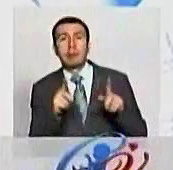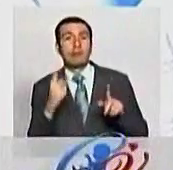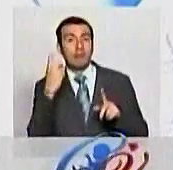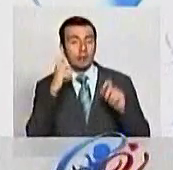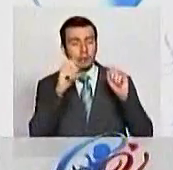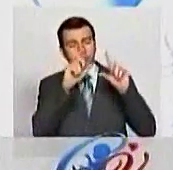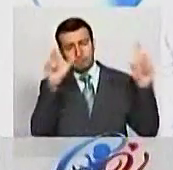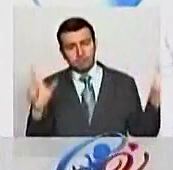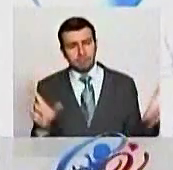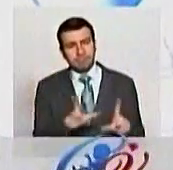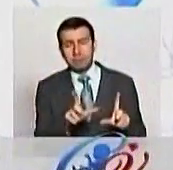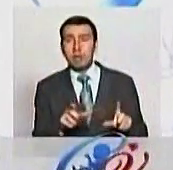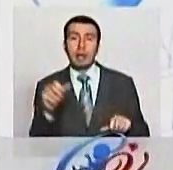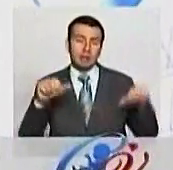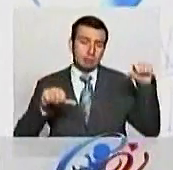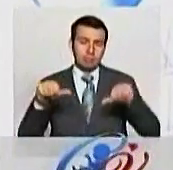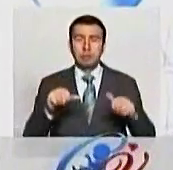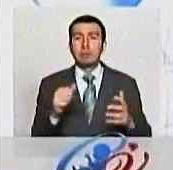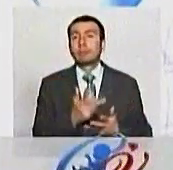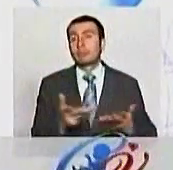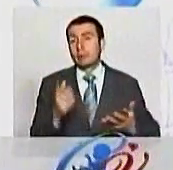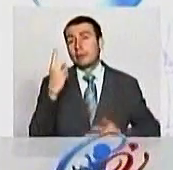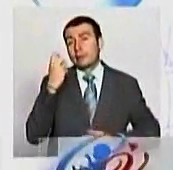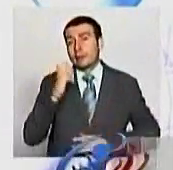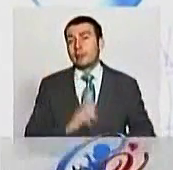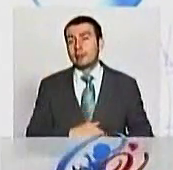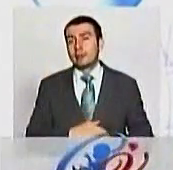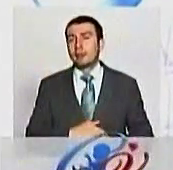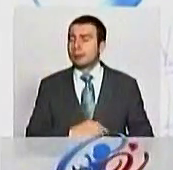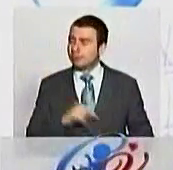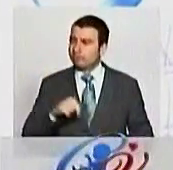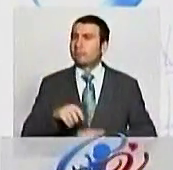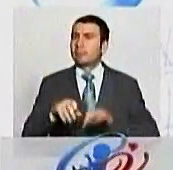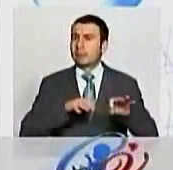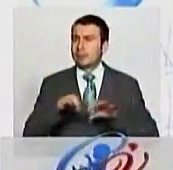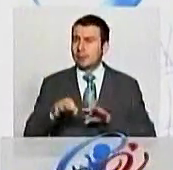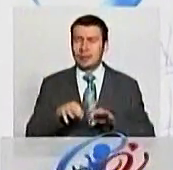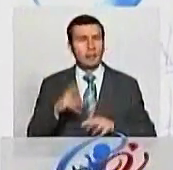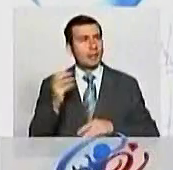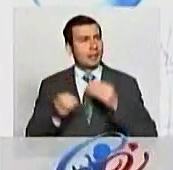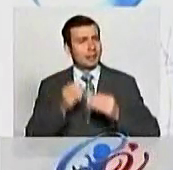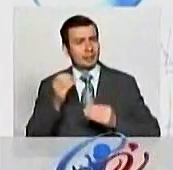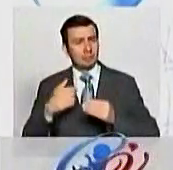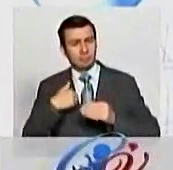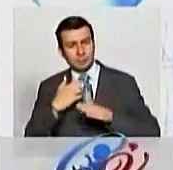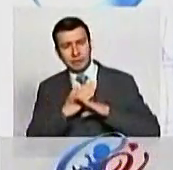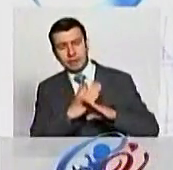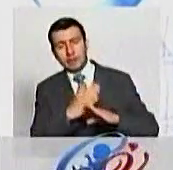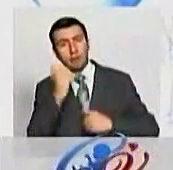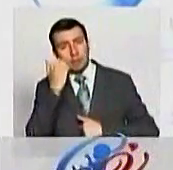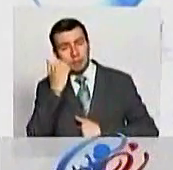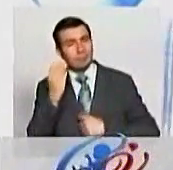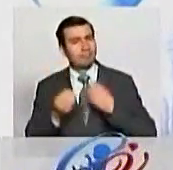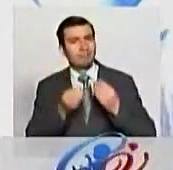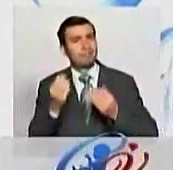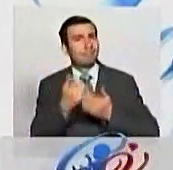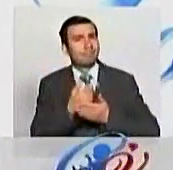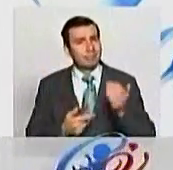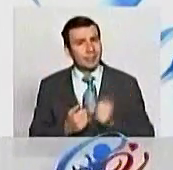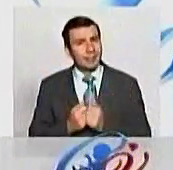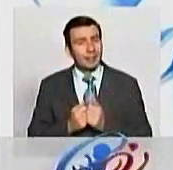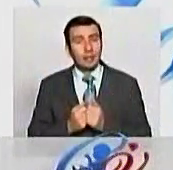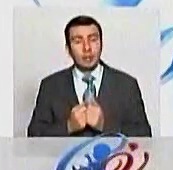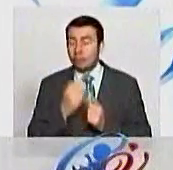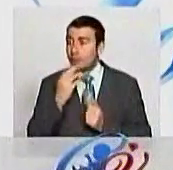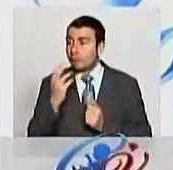los especialistas que vienen a este espacio, qué se puede hacer para evitar la enfermedad, la complicación. Sabe que la enfermedad no es